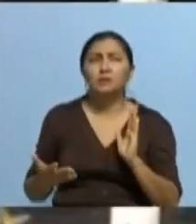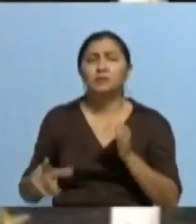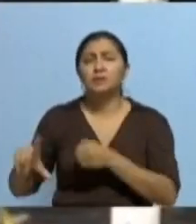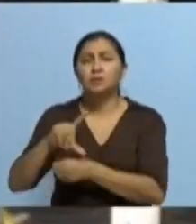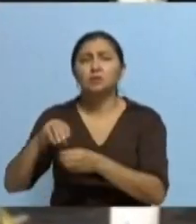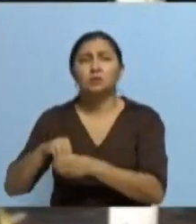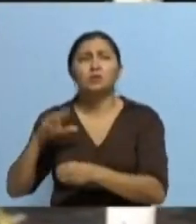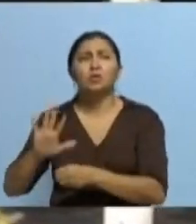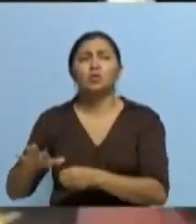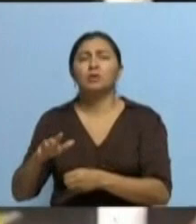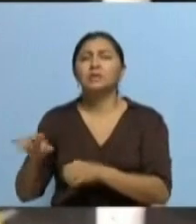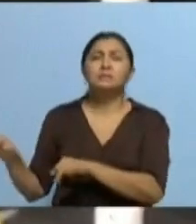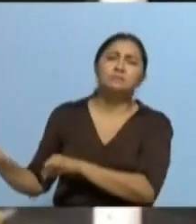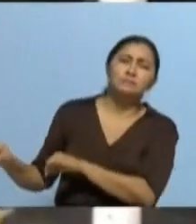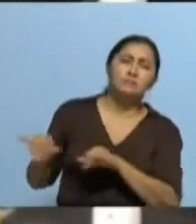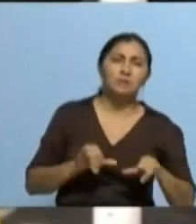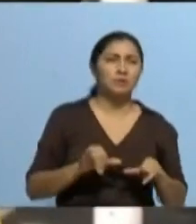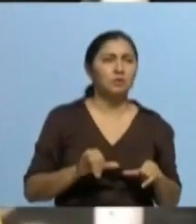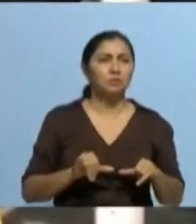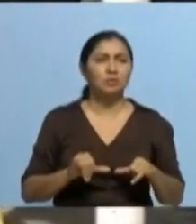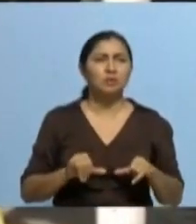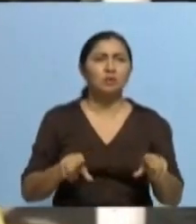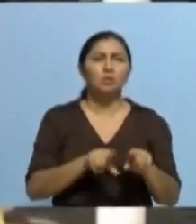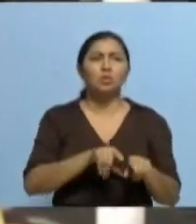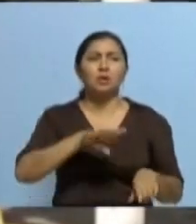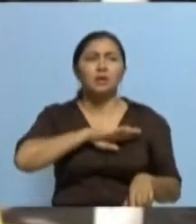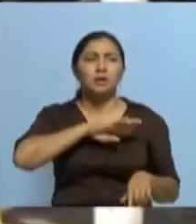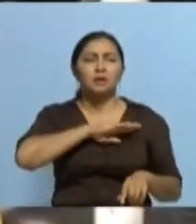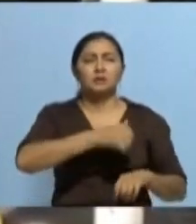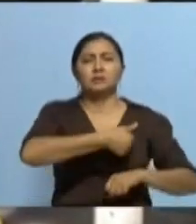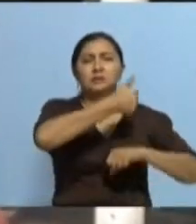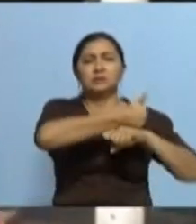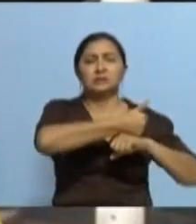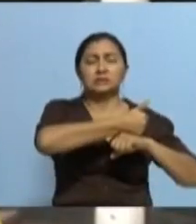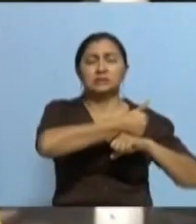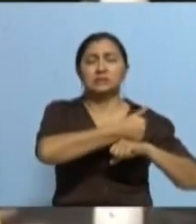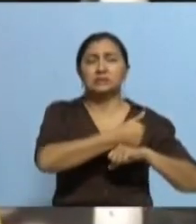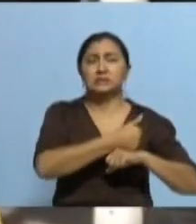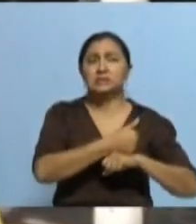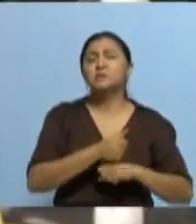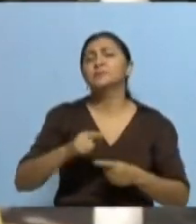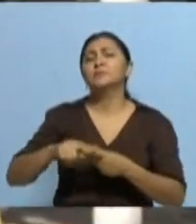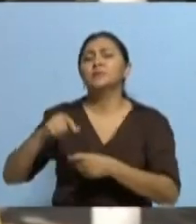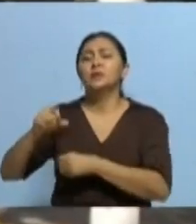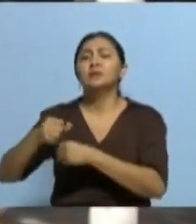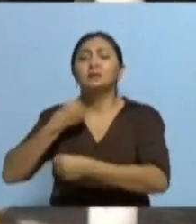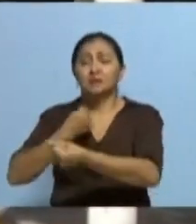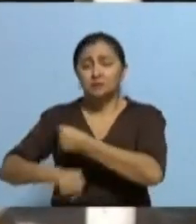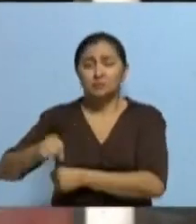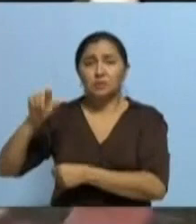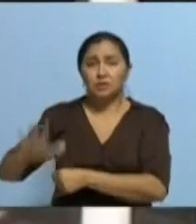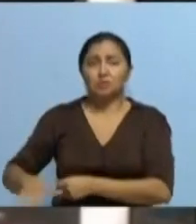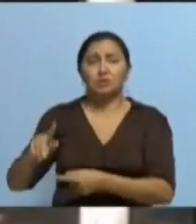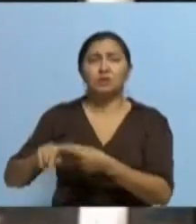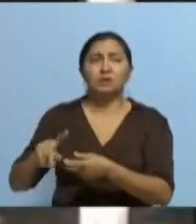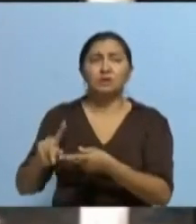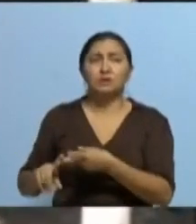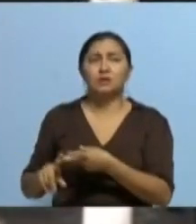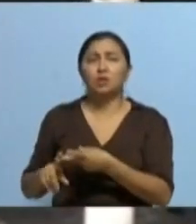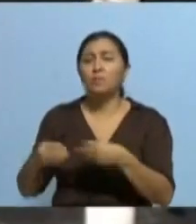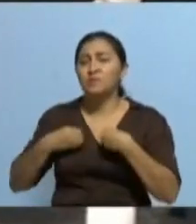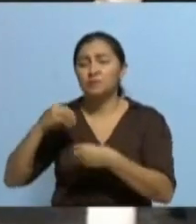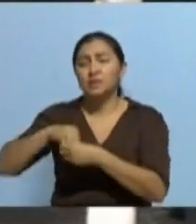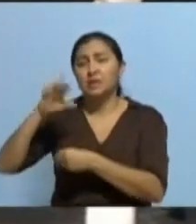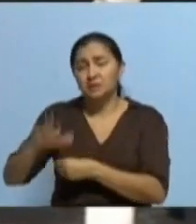localidades son los mismos requisitos que exigen para ser alcalde distrital. Ser ciudadano en ejercicio, no estar en curso o